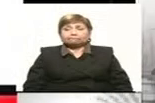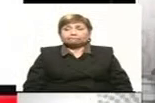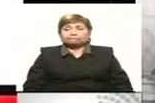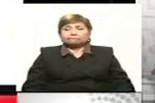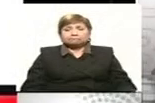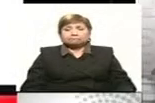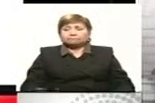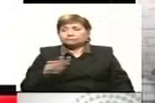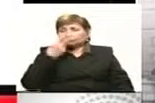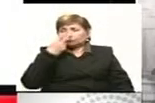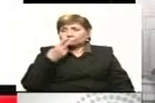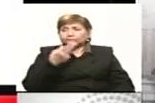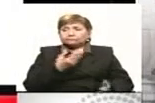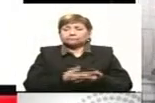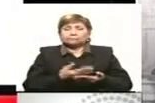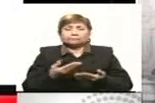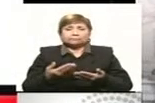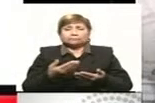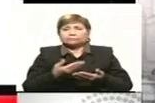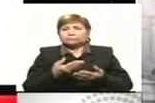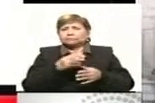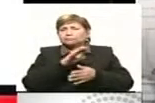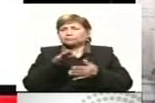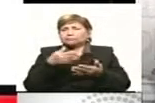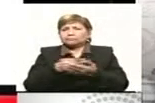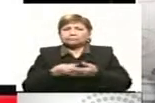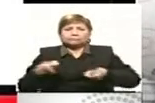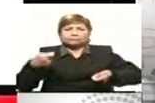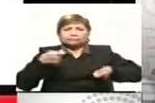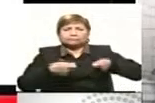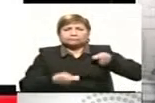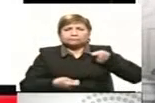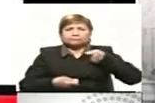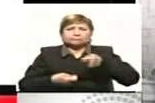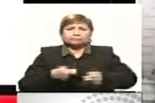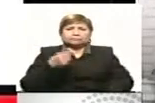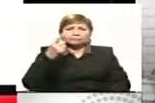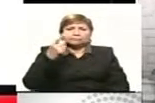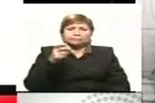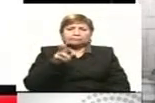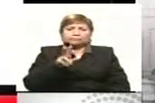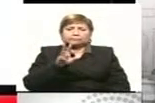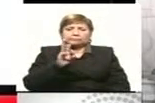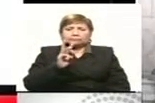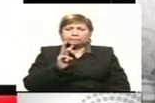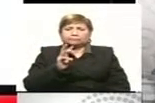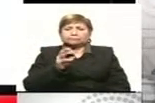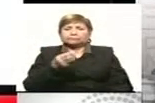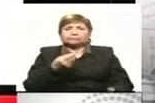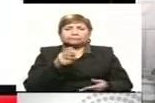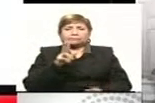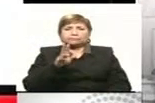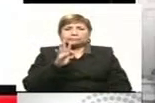Como ven, insistiría, es como si ustedes ven, total de inversiones es 136 cuando el gasto total es